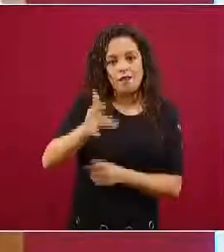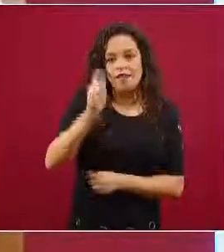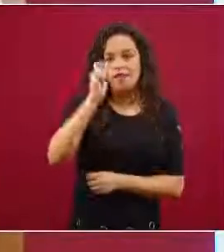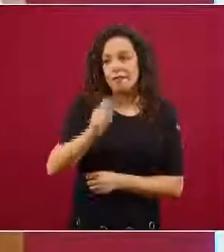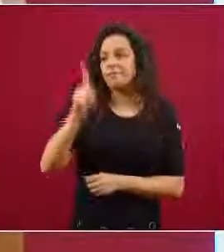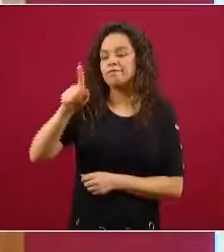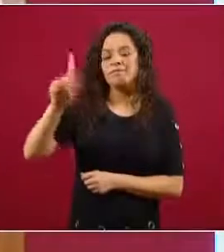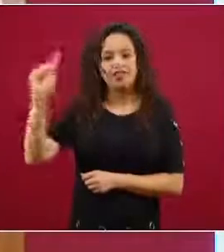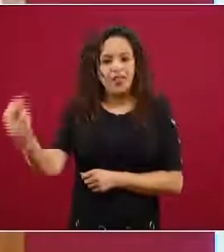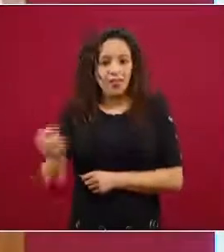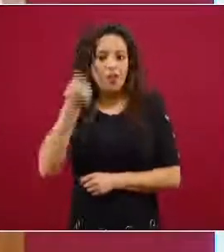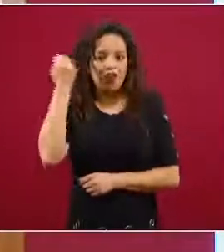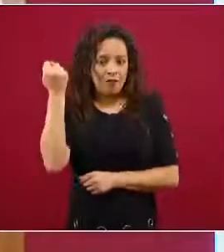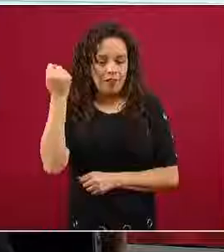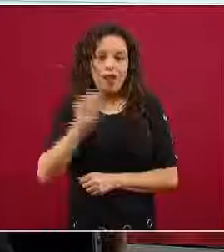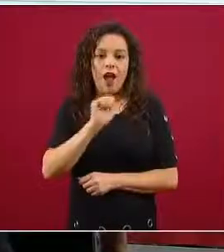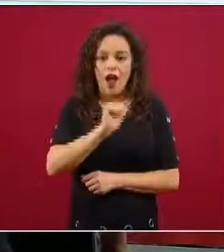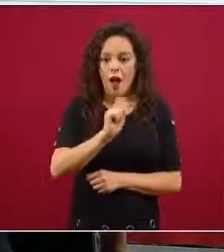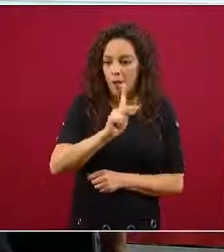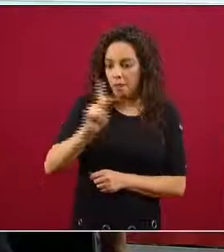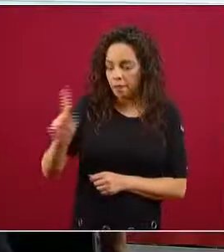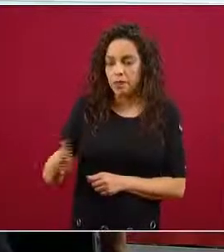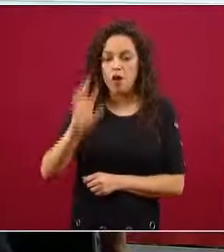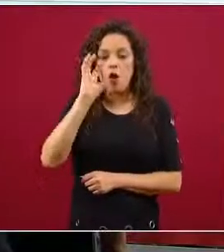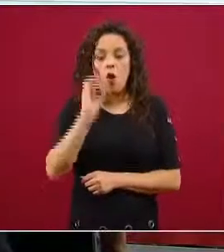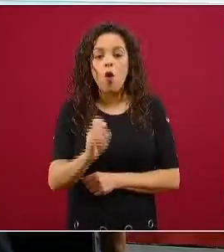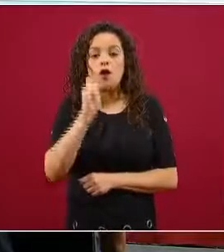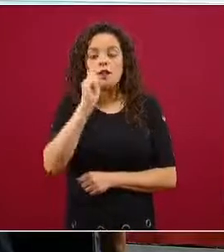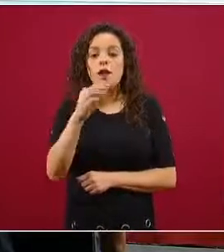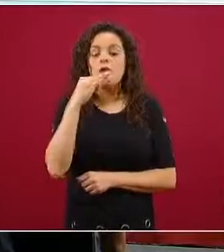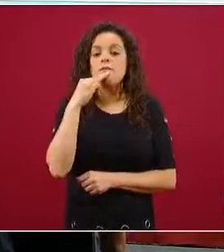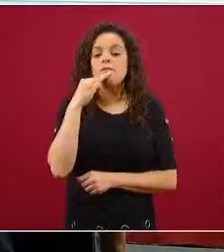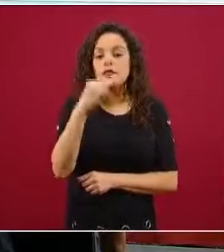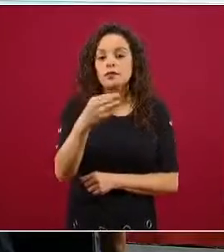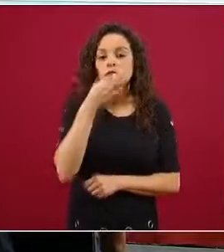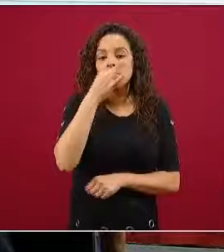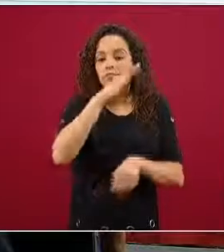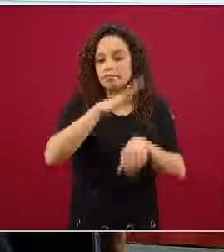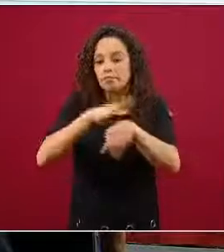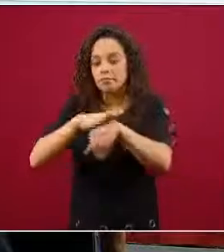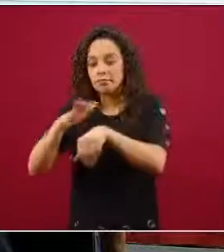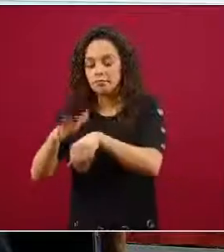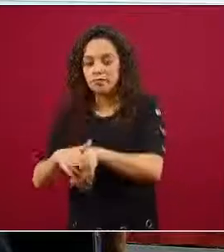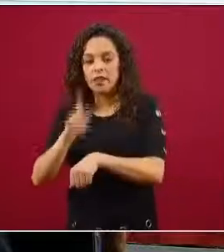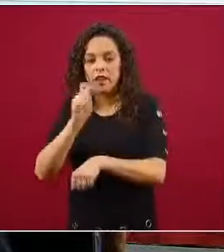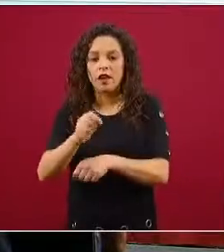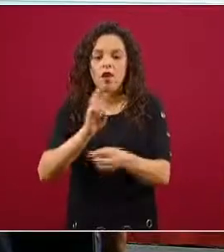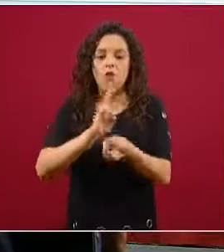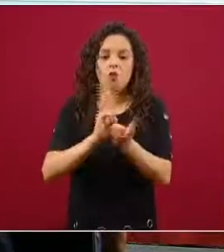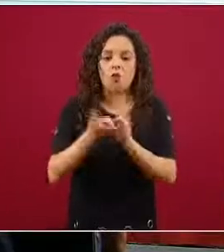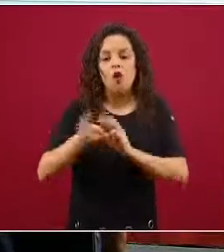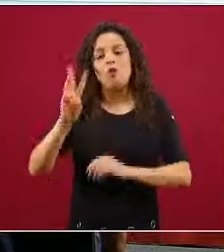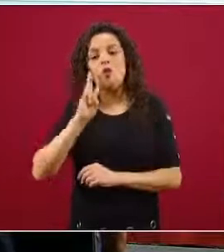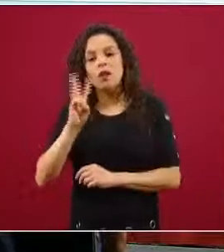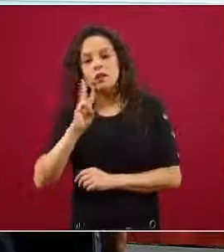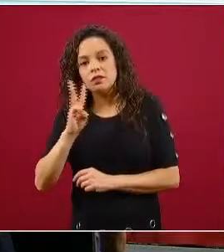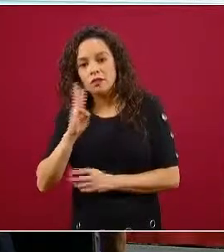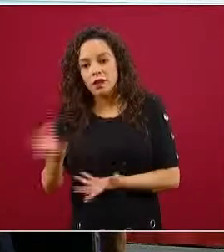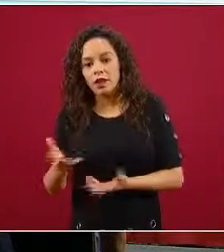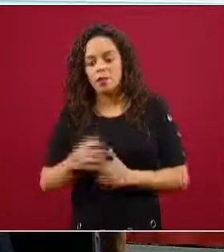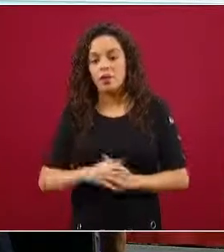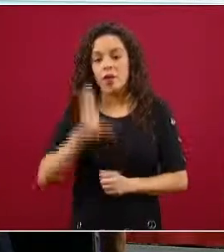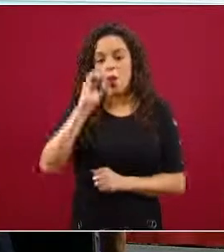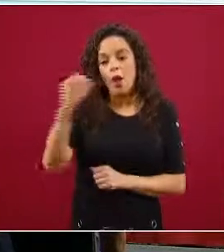de mensajes por WhatsApp, por teléfono, las videollamadas y los servicios de atención